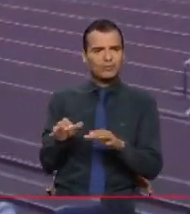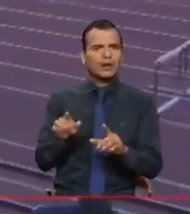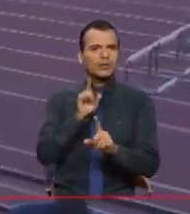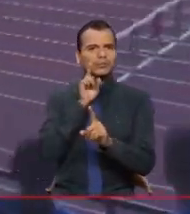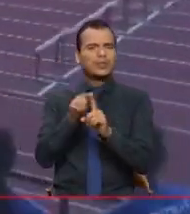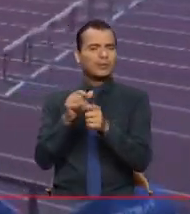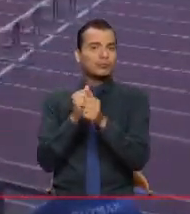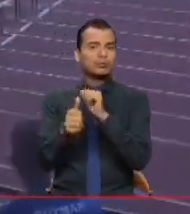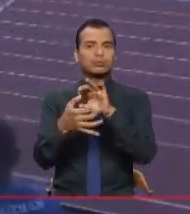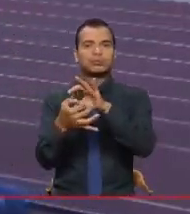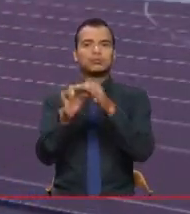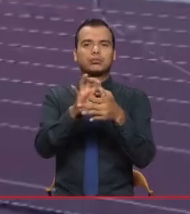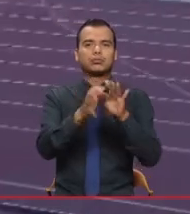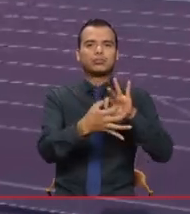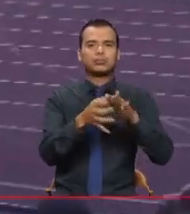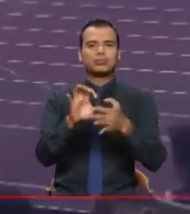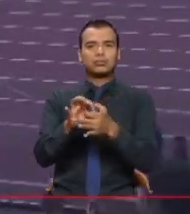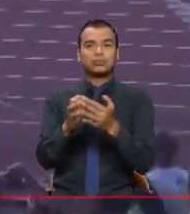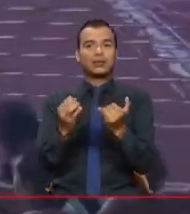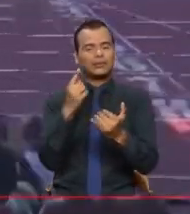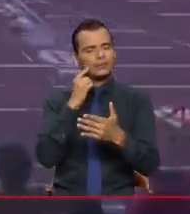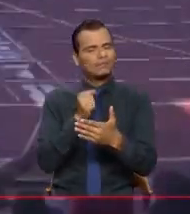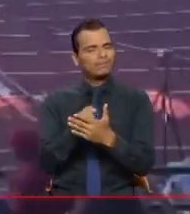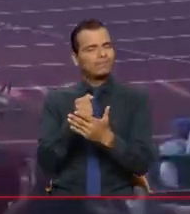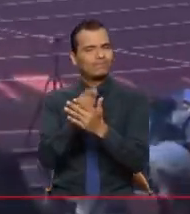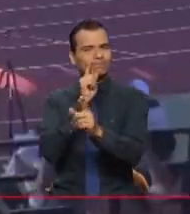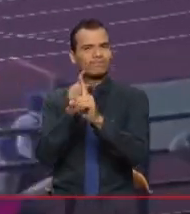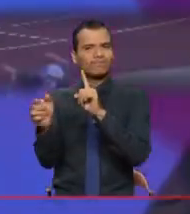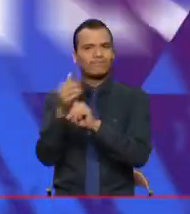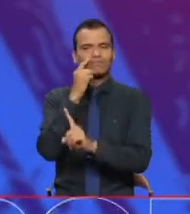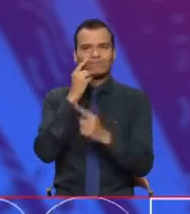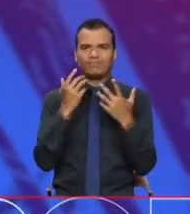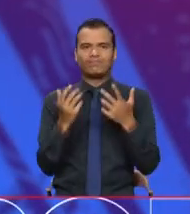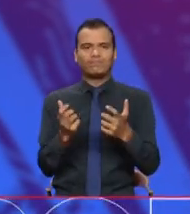y quien trabaja día a día junto a su papá para poder lograrlo.